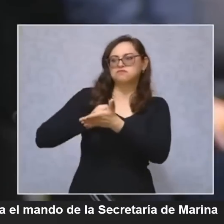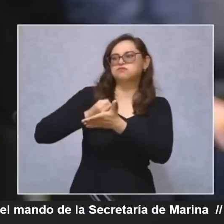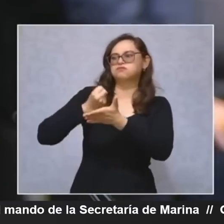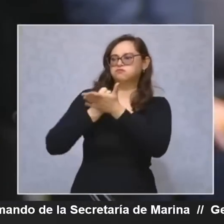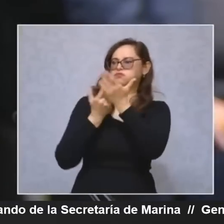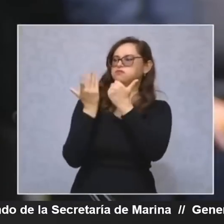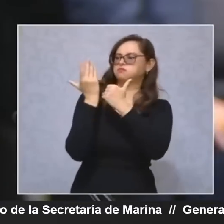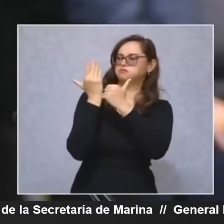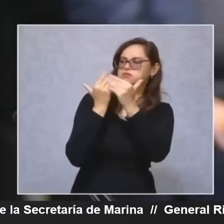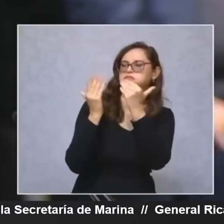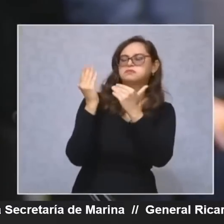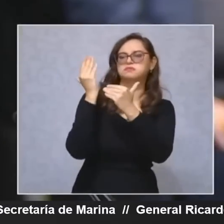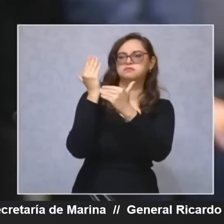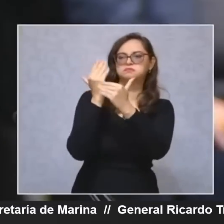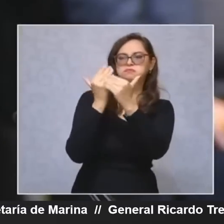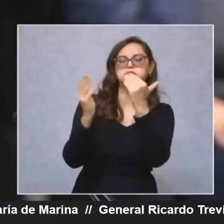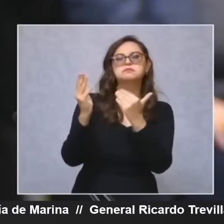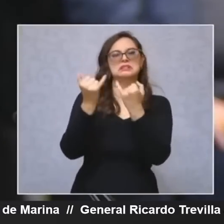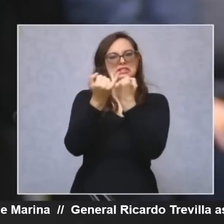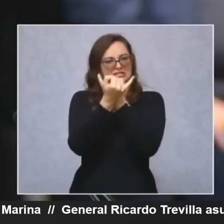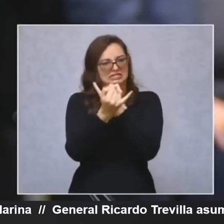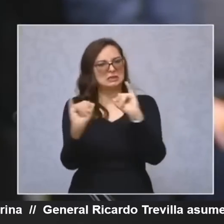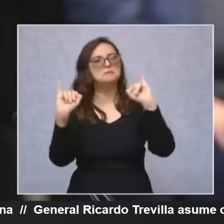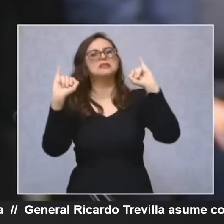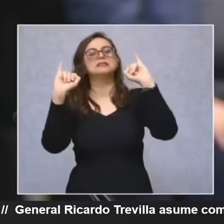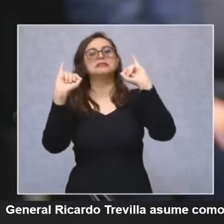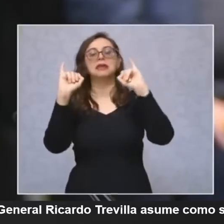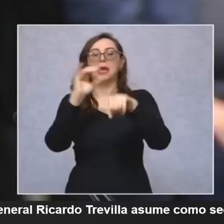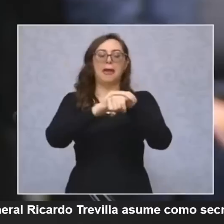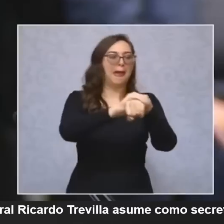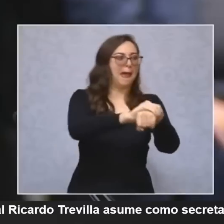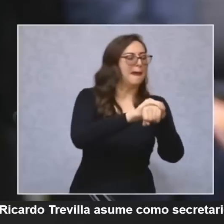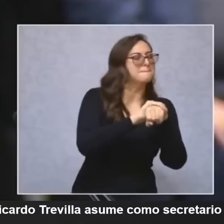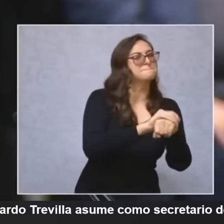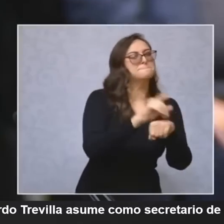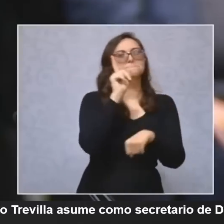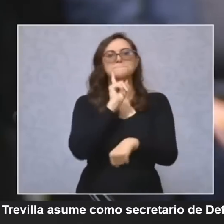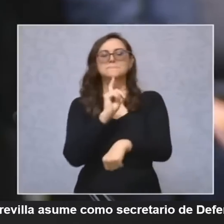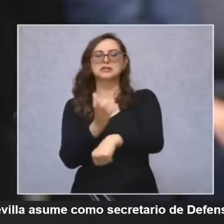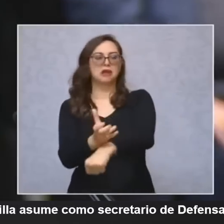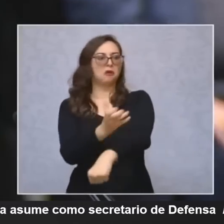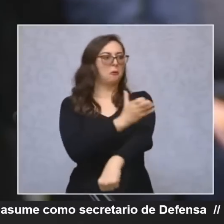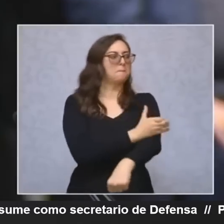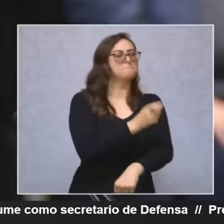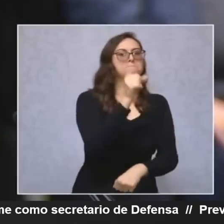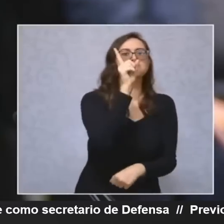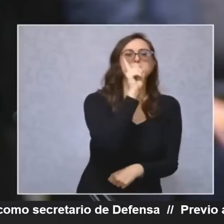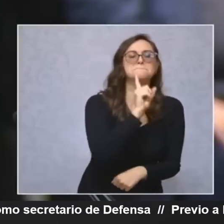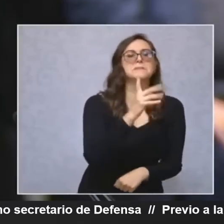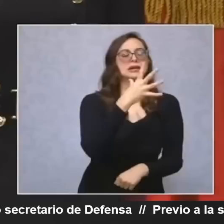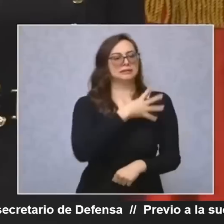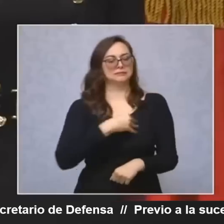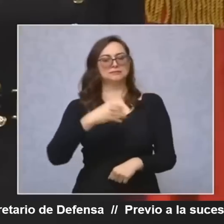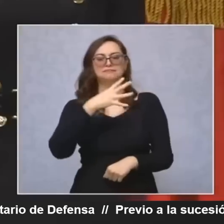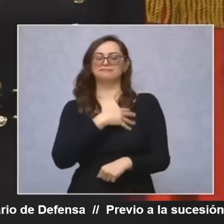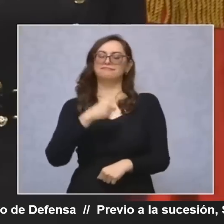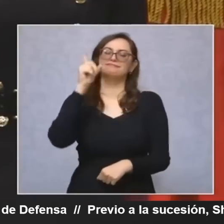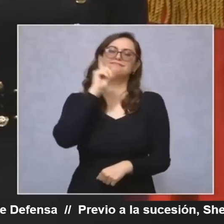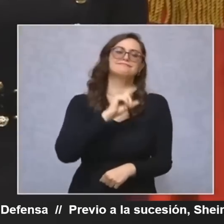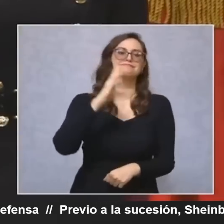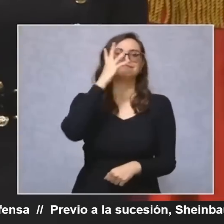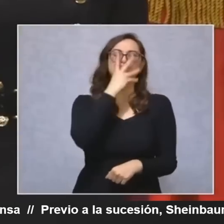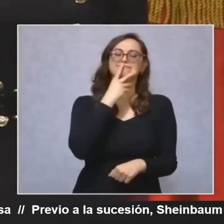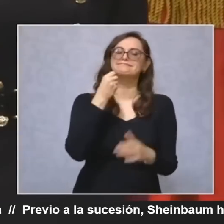salir adelante y emanciparse. Llegan nuestras amigas y compañeras, llegan nuestras hijas hermosas